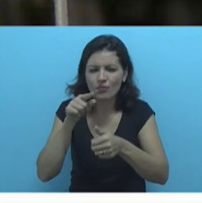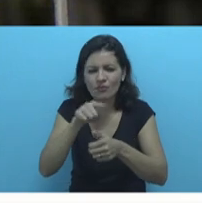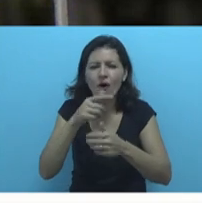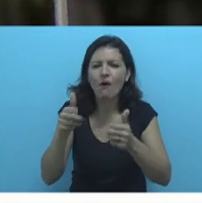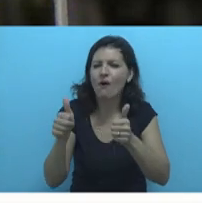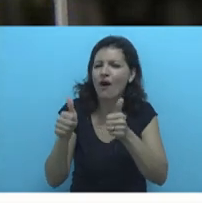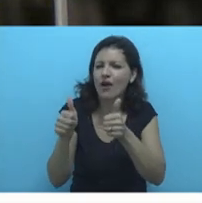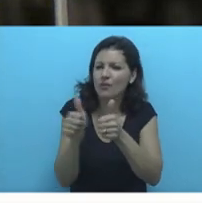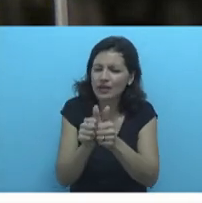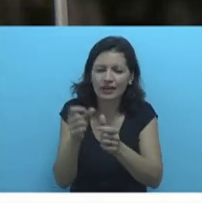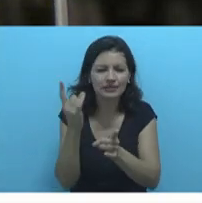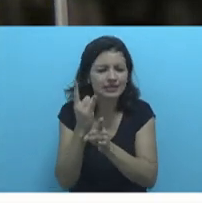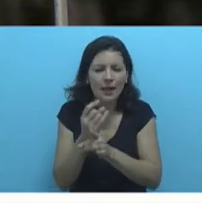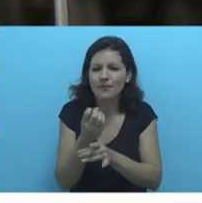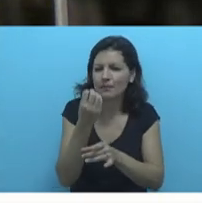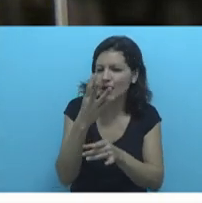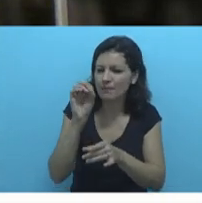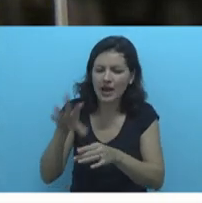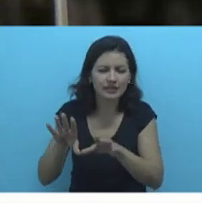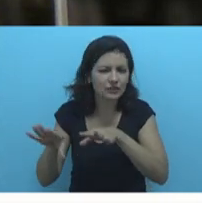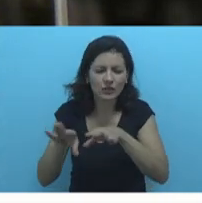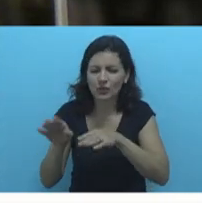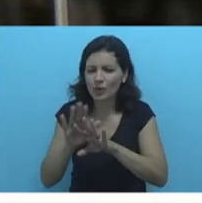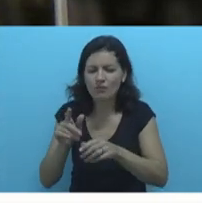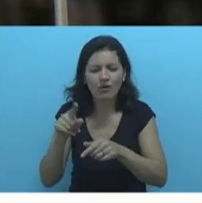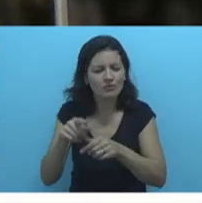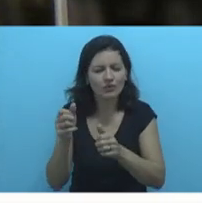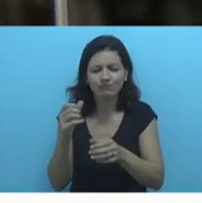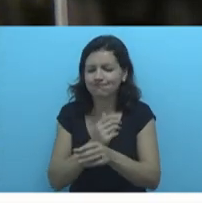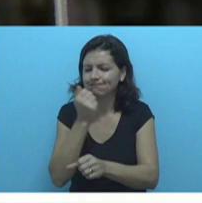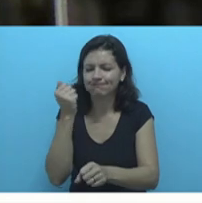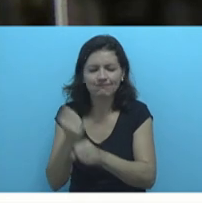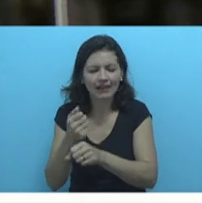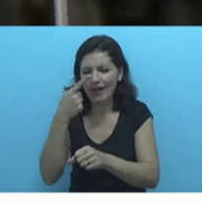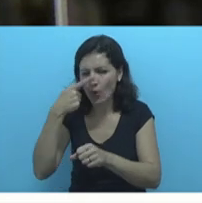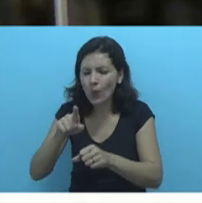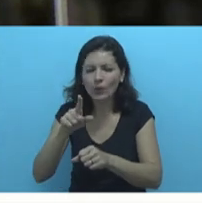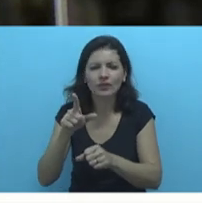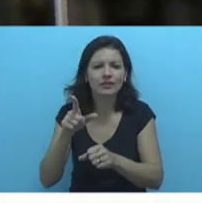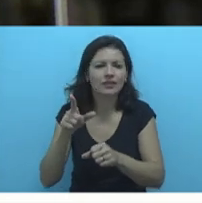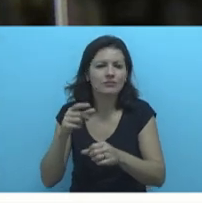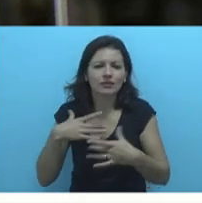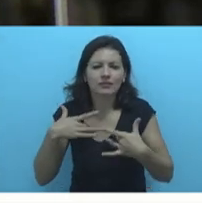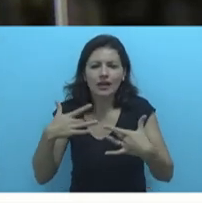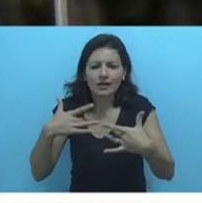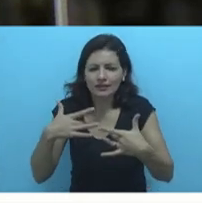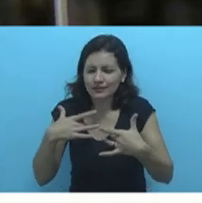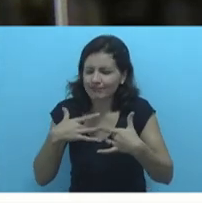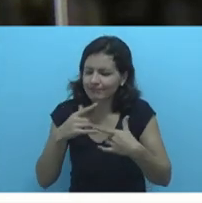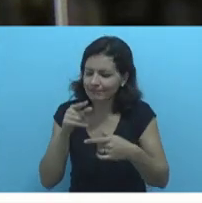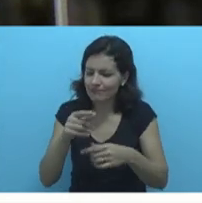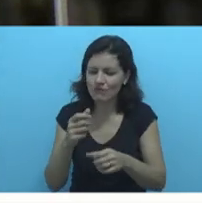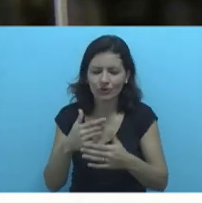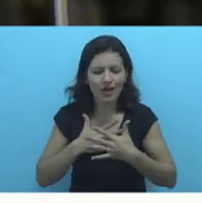las malas hasta su último suspiro, y eso es un gesto que lo único que demuestra es el gran